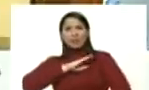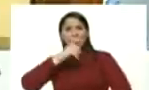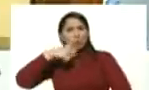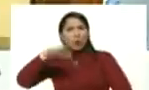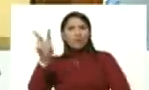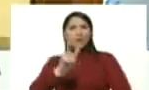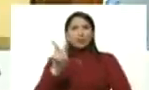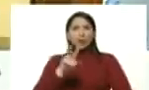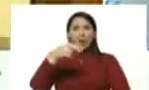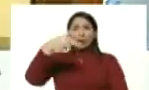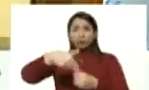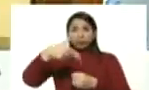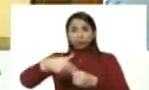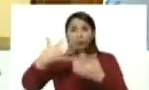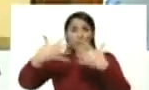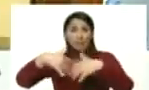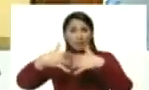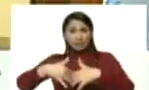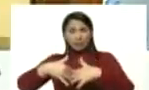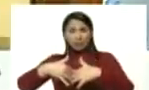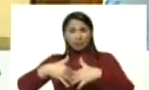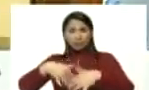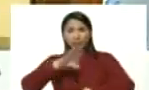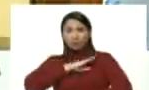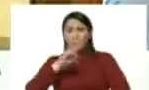y a PDVSA. Esa